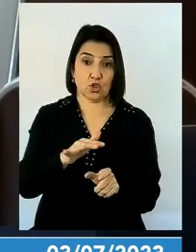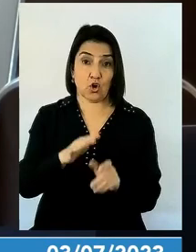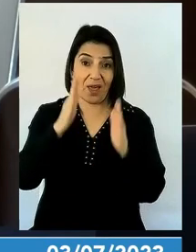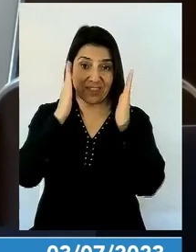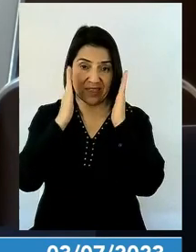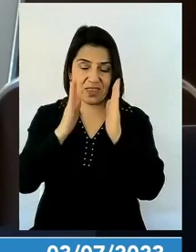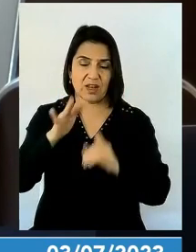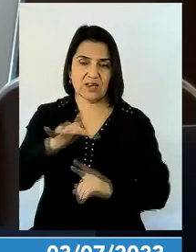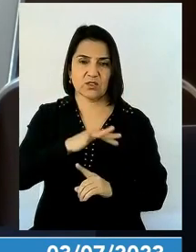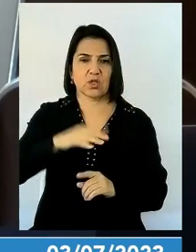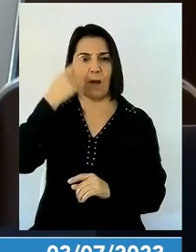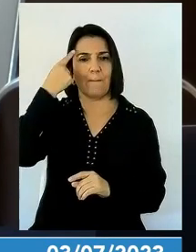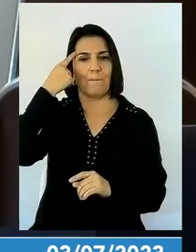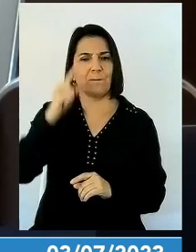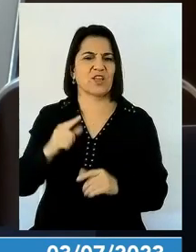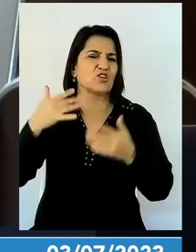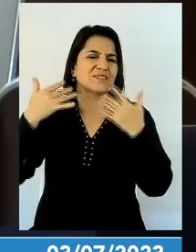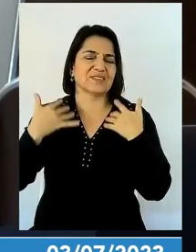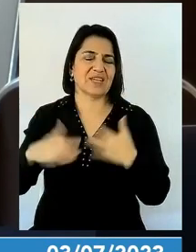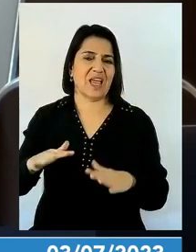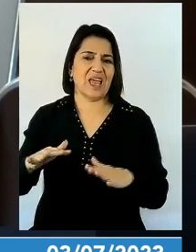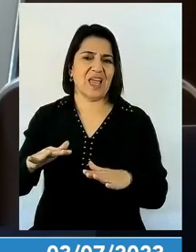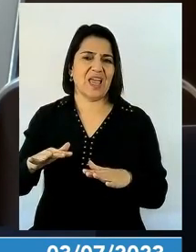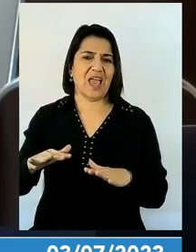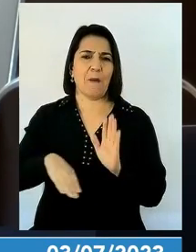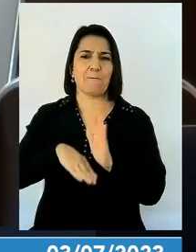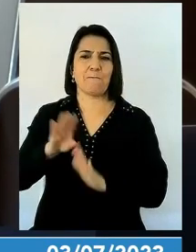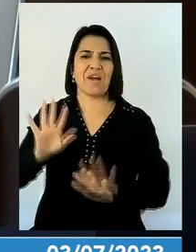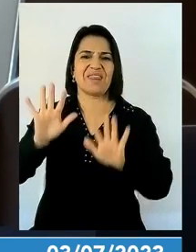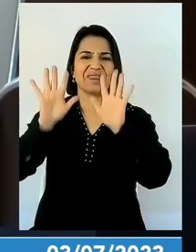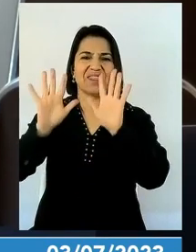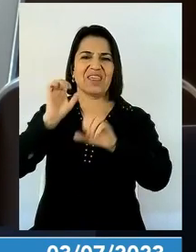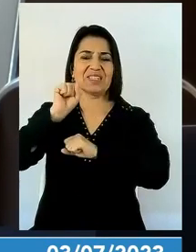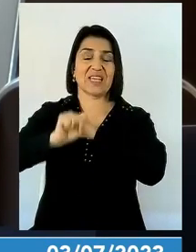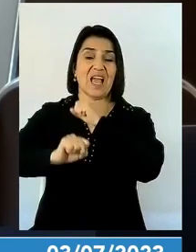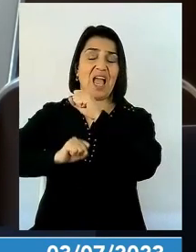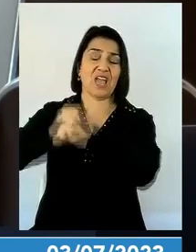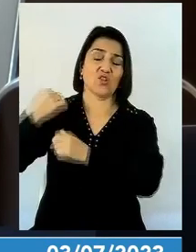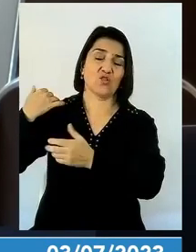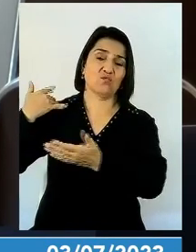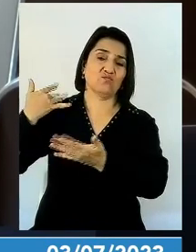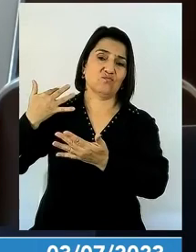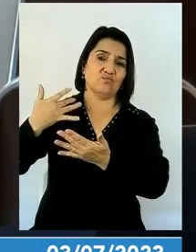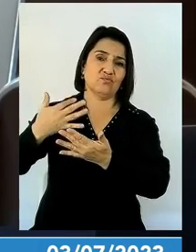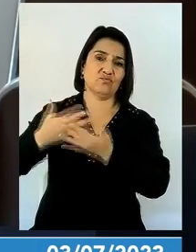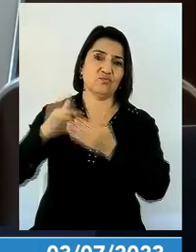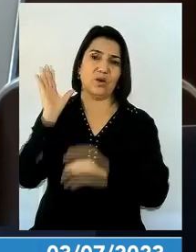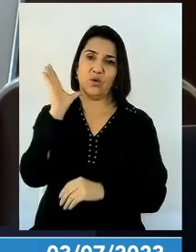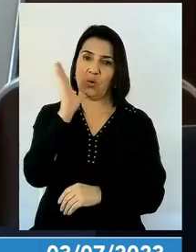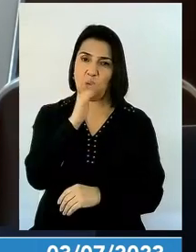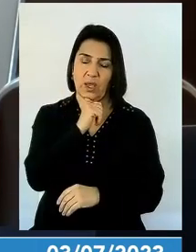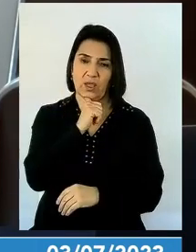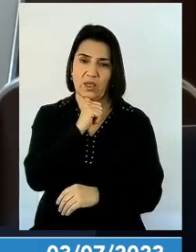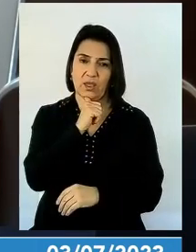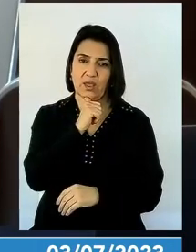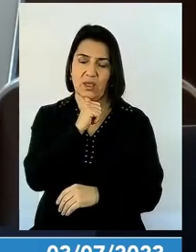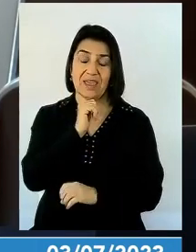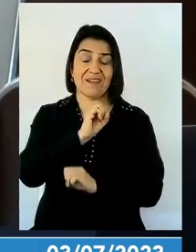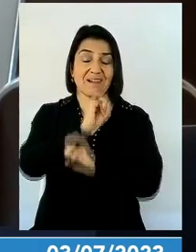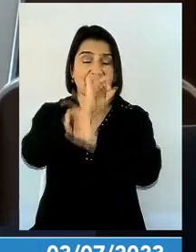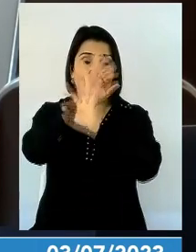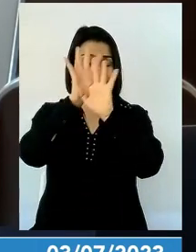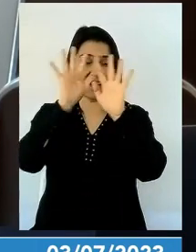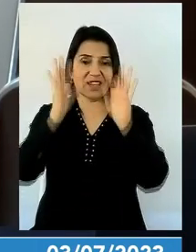ya llevamos más de 10 años y aún no hay una claridad respecto de la